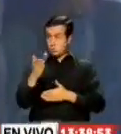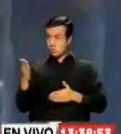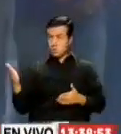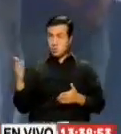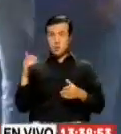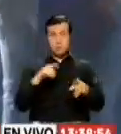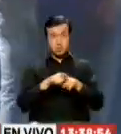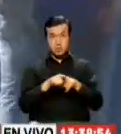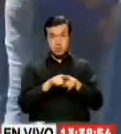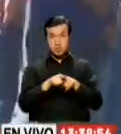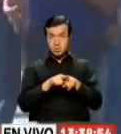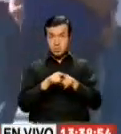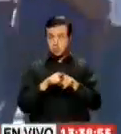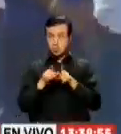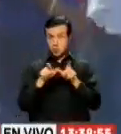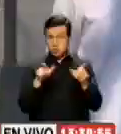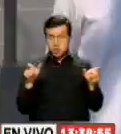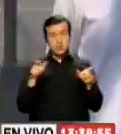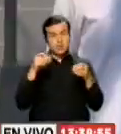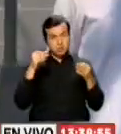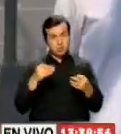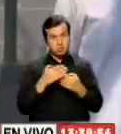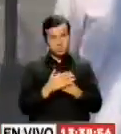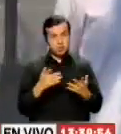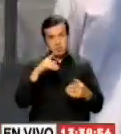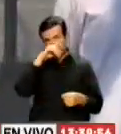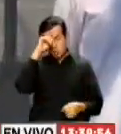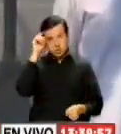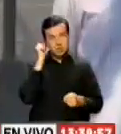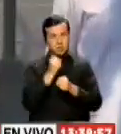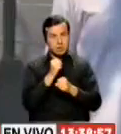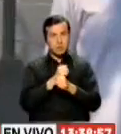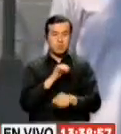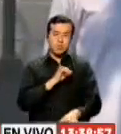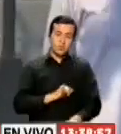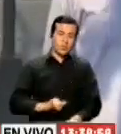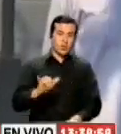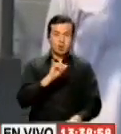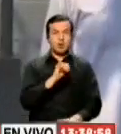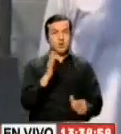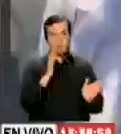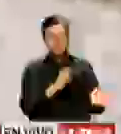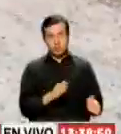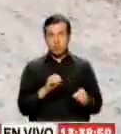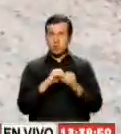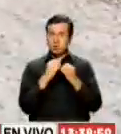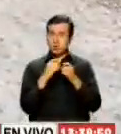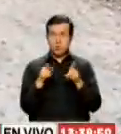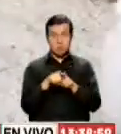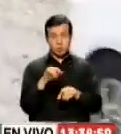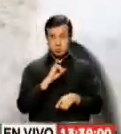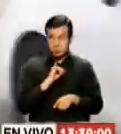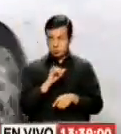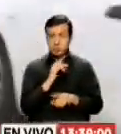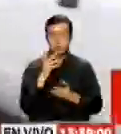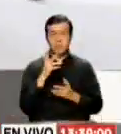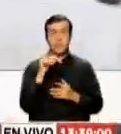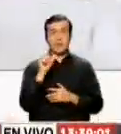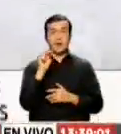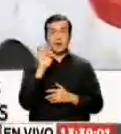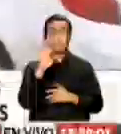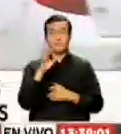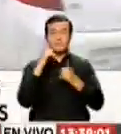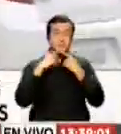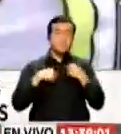que la competencia por los pasajeros sea justa. El trabajo tiene que ser para todos, pero organizado legalmente como nosotros lo hacemos. Ante esto, la Agencia Nacional de